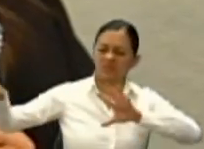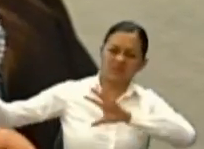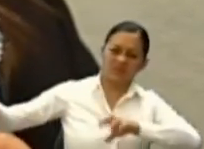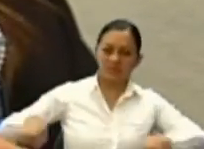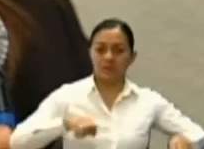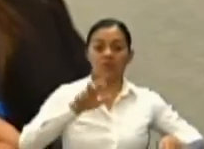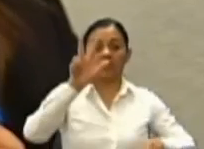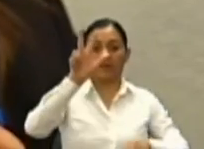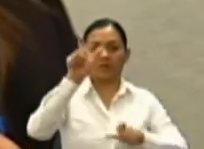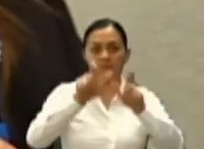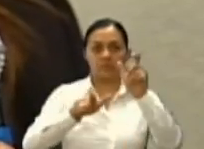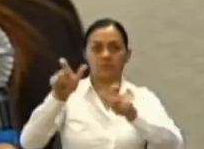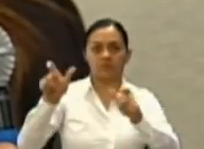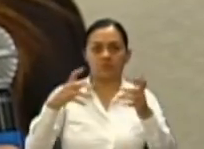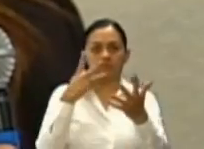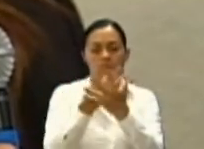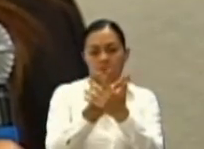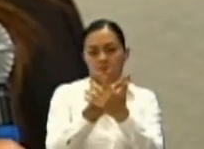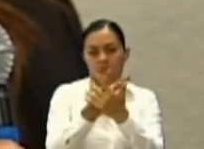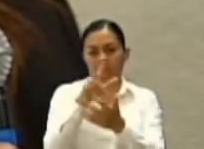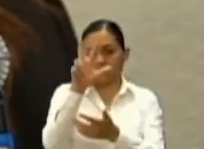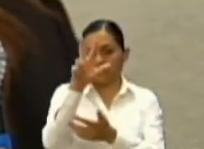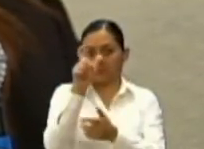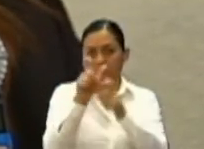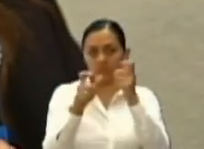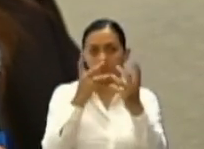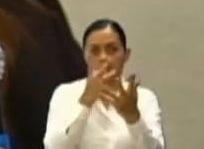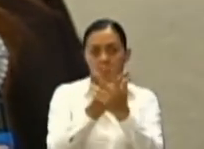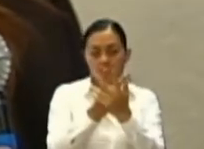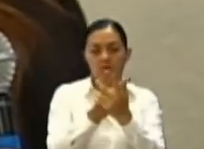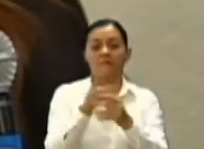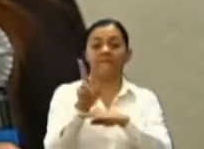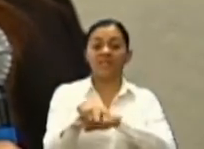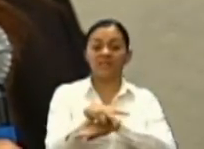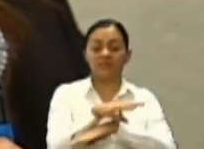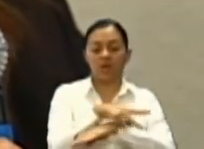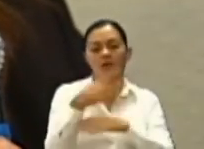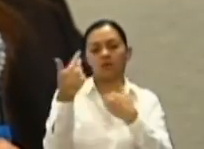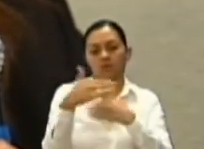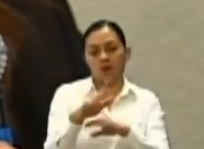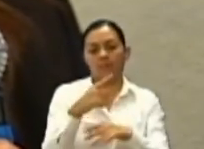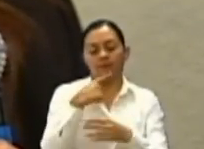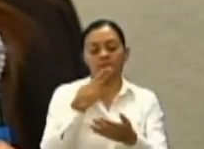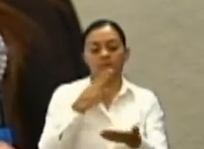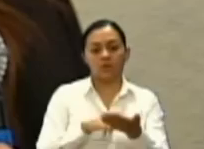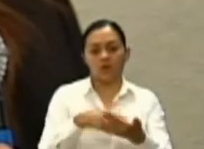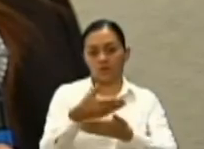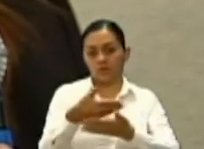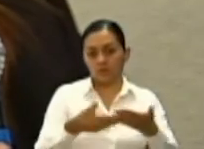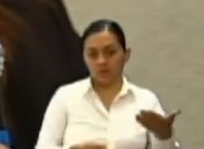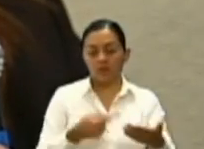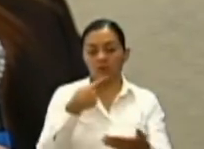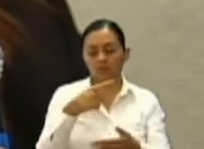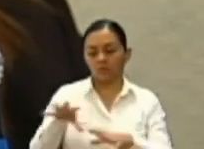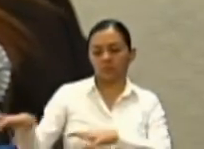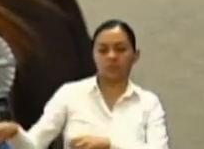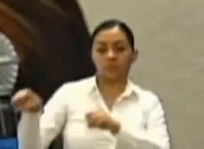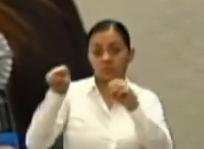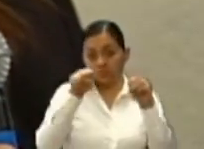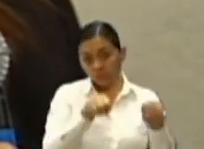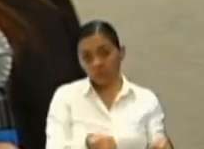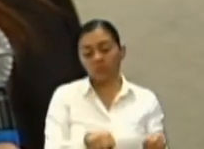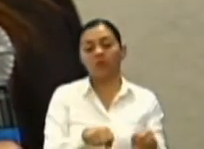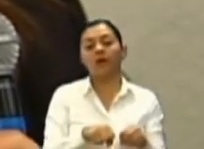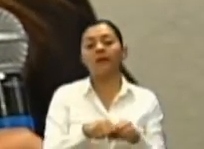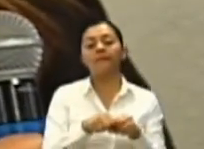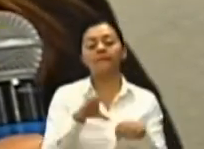personas las personas que fueron detenidas del fiscal inició la instrucción por el delito de sabotaje el juez dispuso la